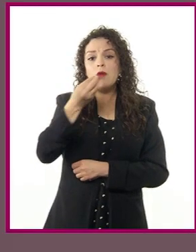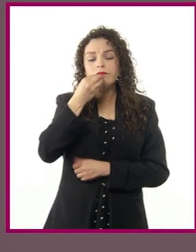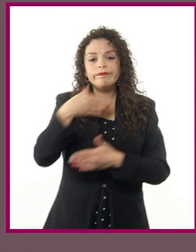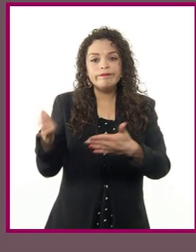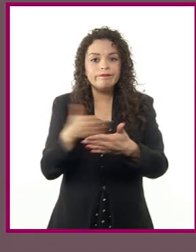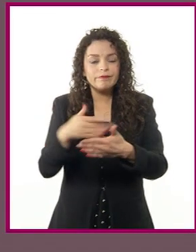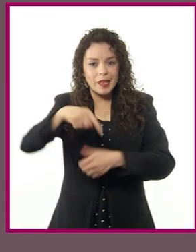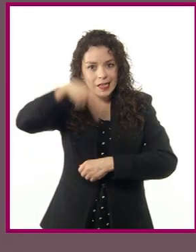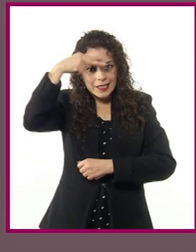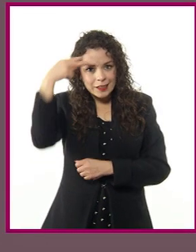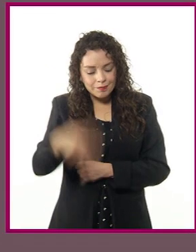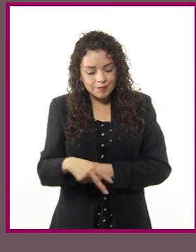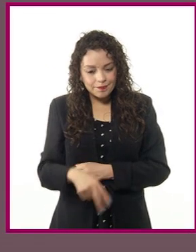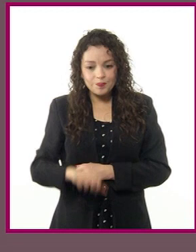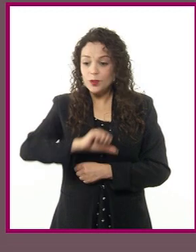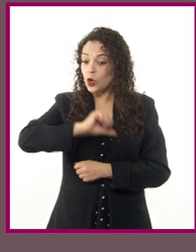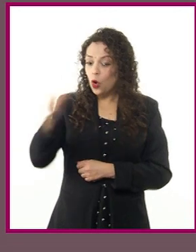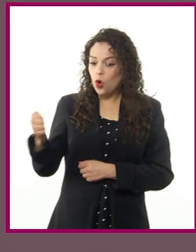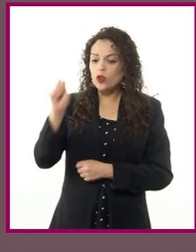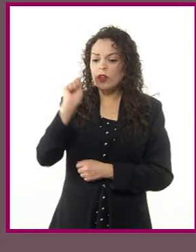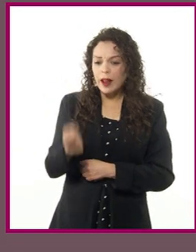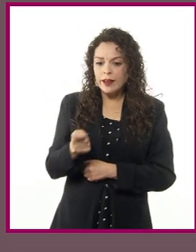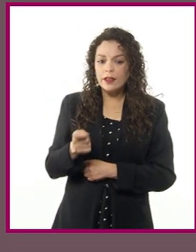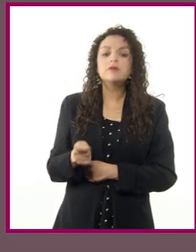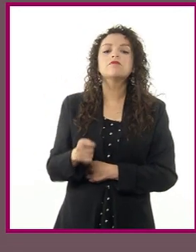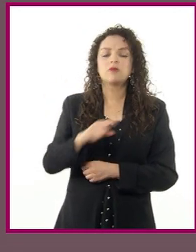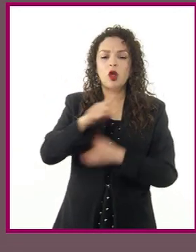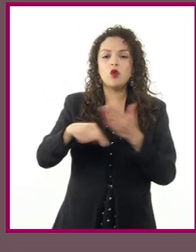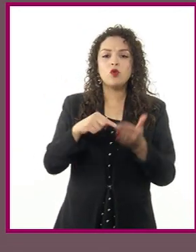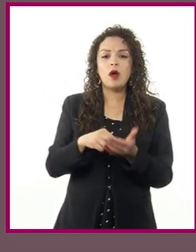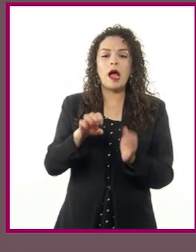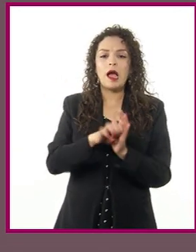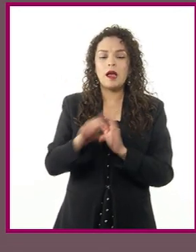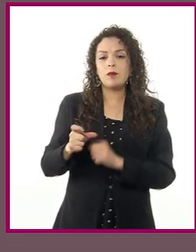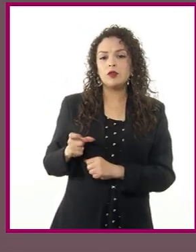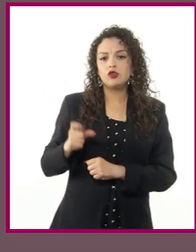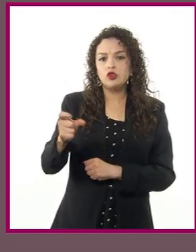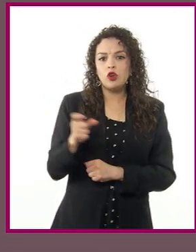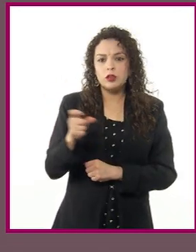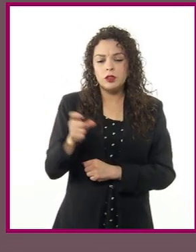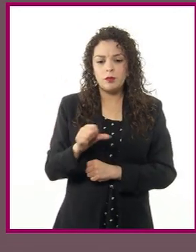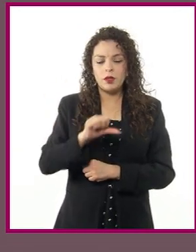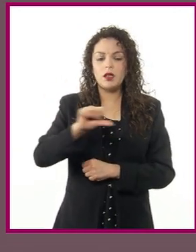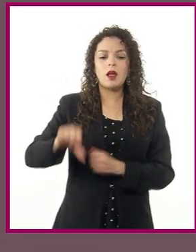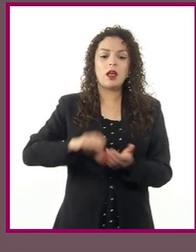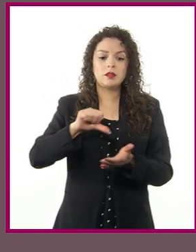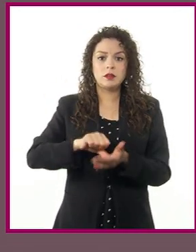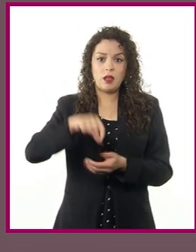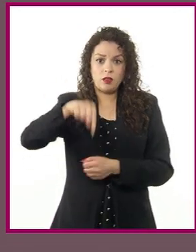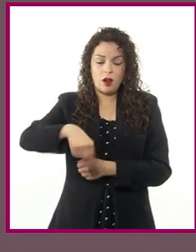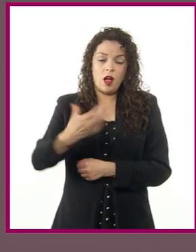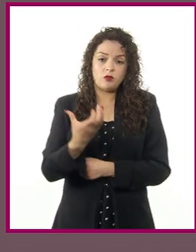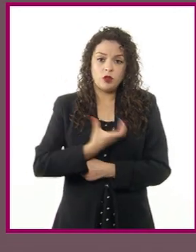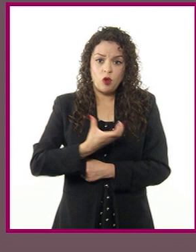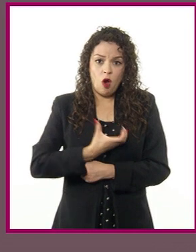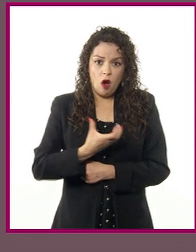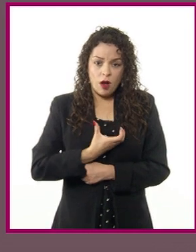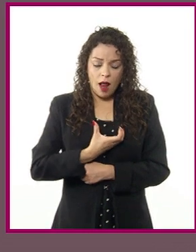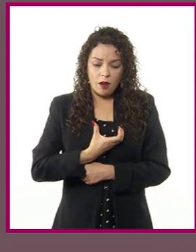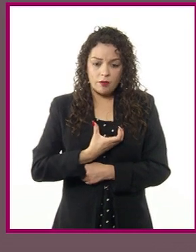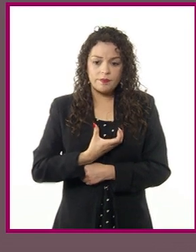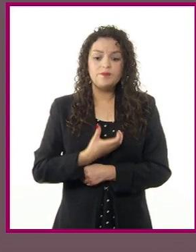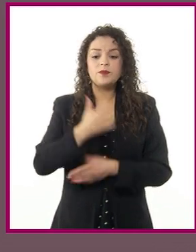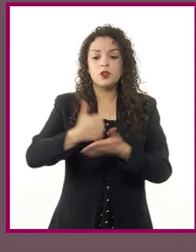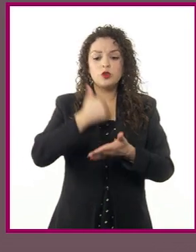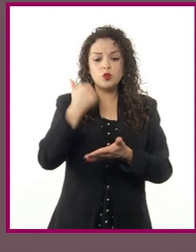del patrimonio material encontramos zonas como Xochimilco, el centro histórico de la Ciudad de México, la ciudad prehispánica y